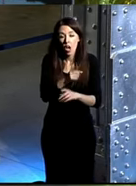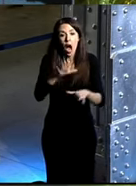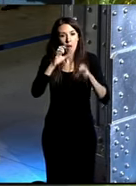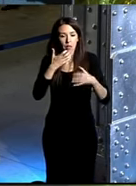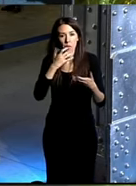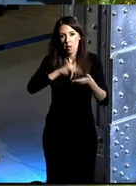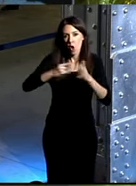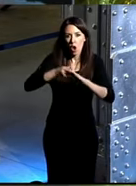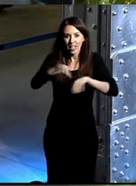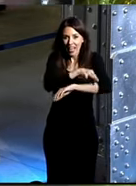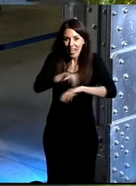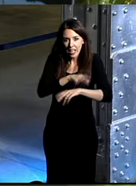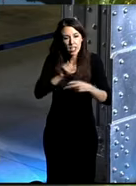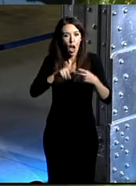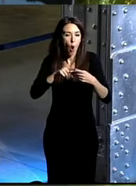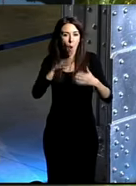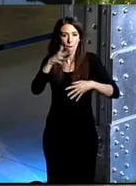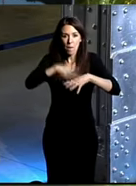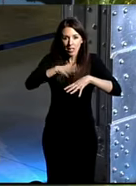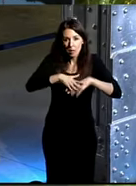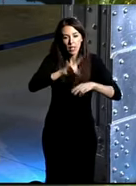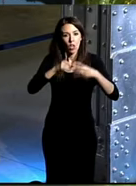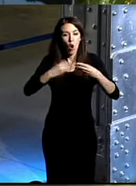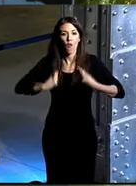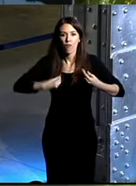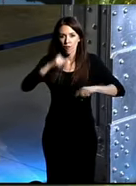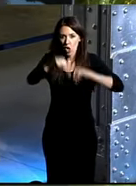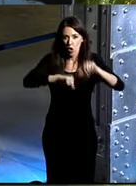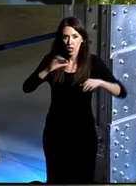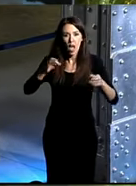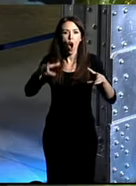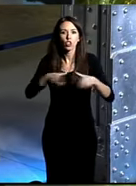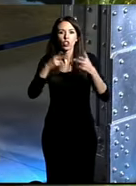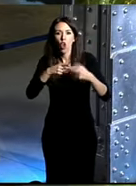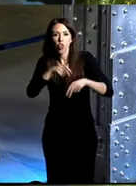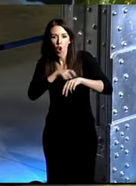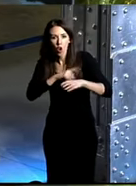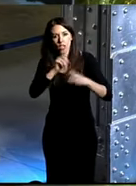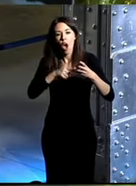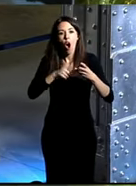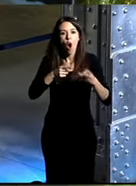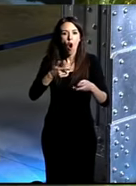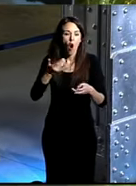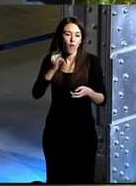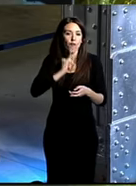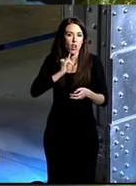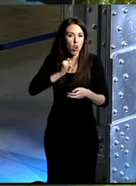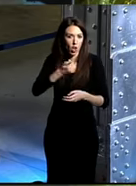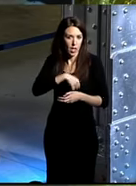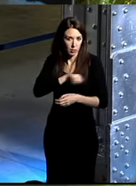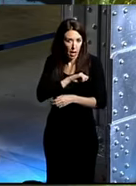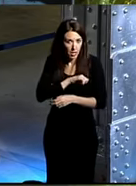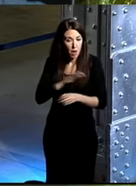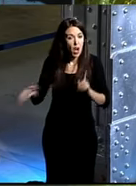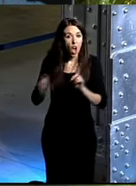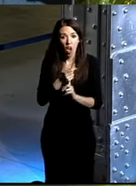aprender ingeniería, o van a aprender matemáticas, o van a aprender biología, o van a aprender sociología, o van a aprender filología hispánica. Pero no van a